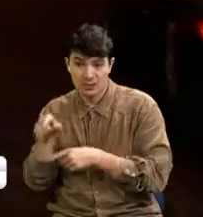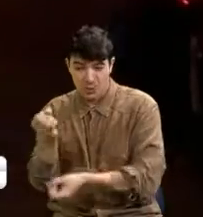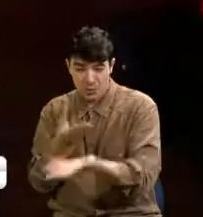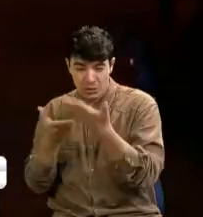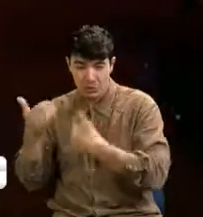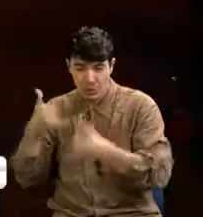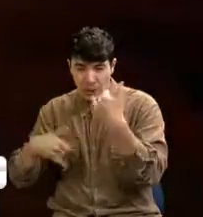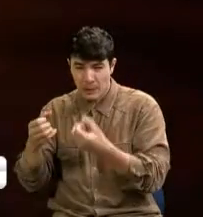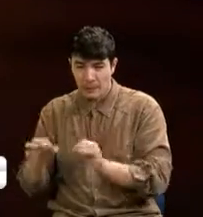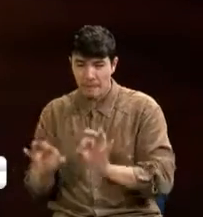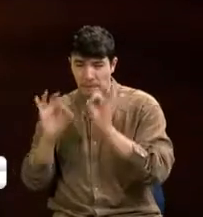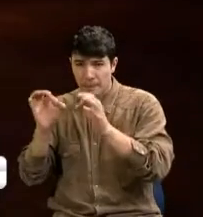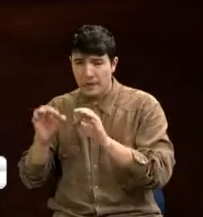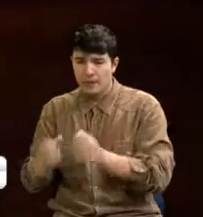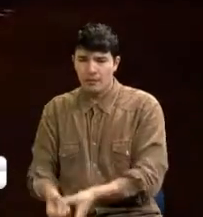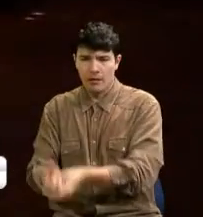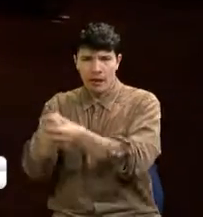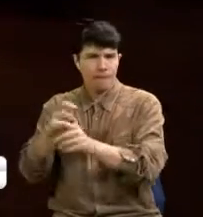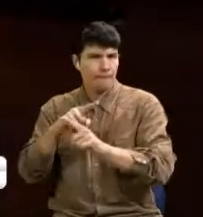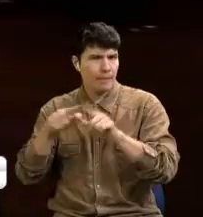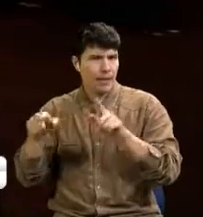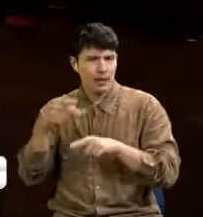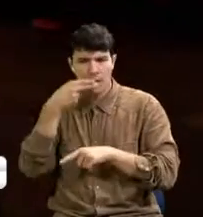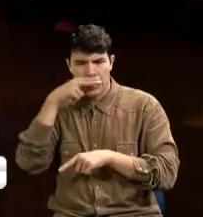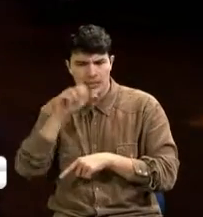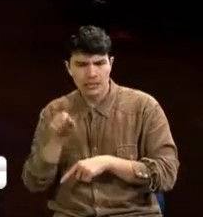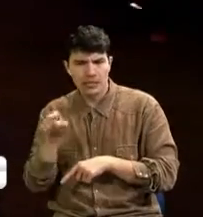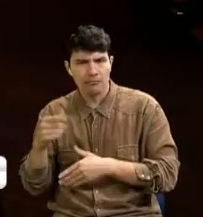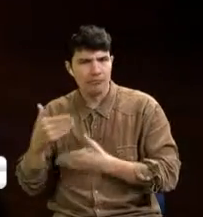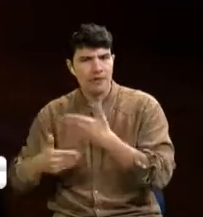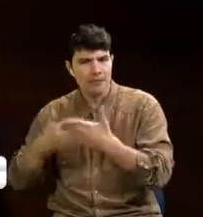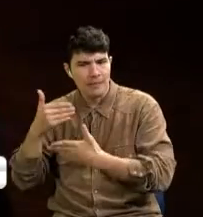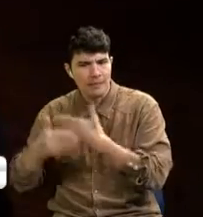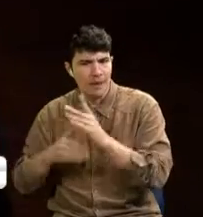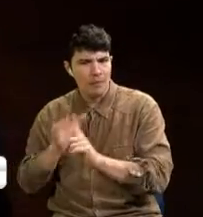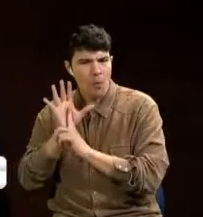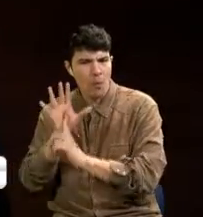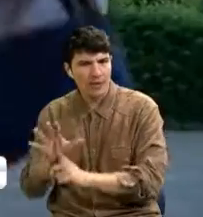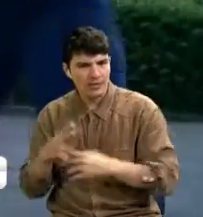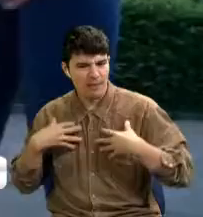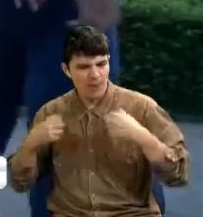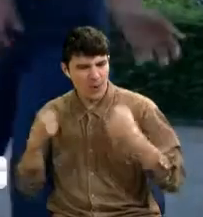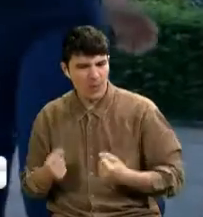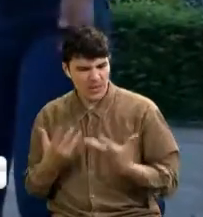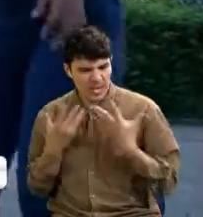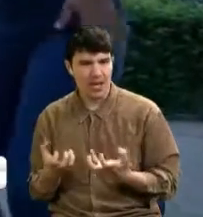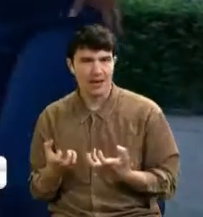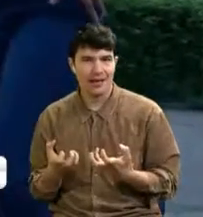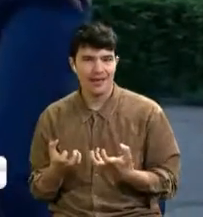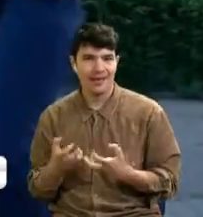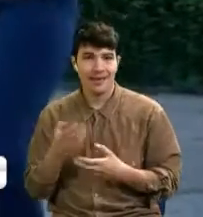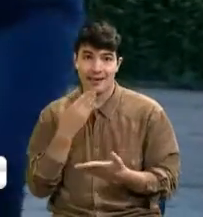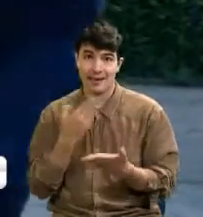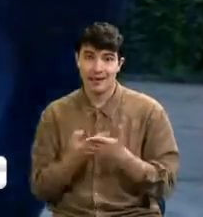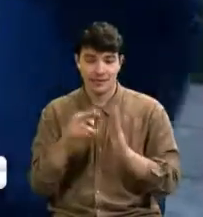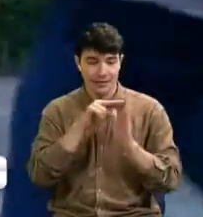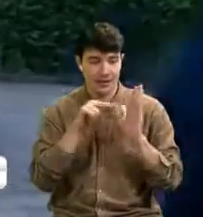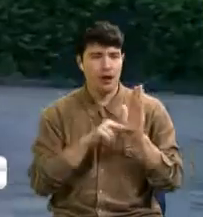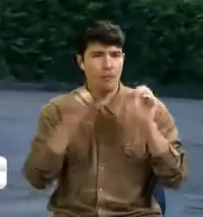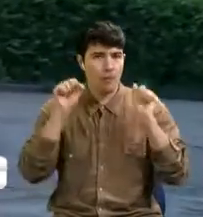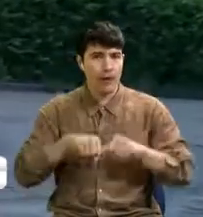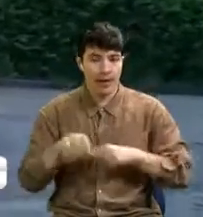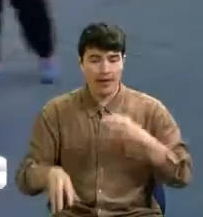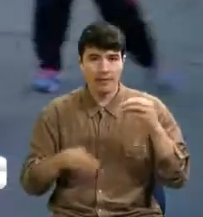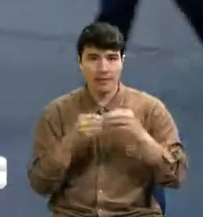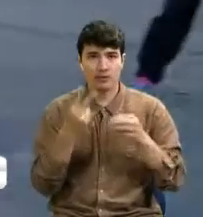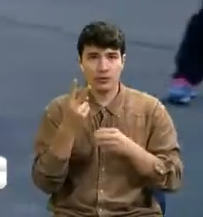jugar voleibol, pero ahí donde estas niñas poco a poco han ido demostrando la jerarquía y las ganas. Gracias a que el reglamento lo permite, sumaron